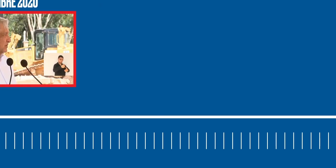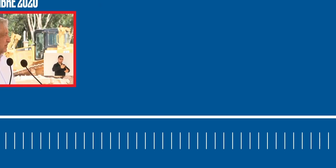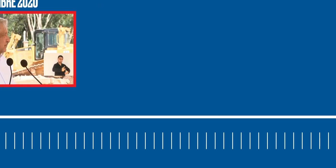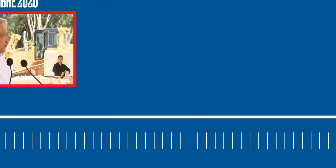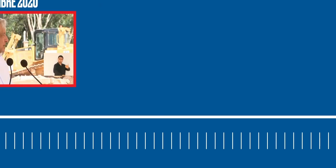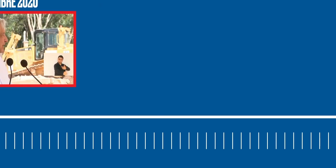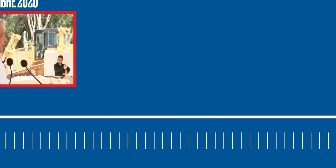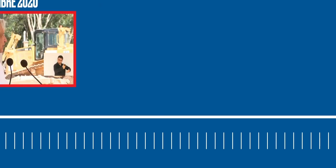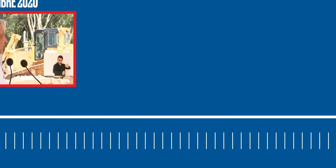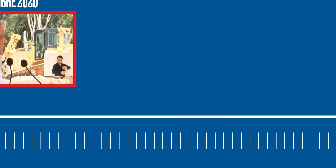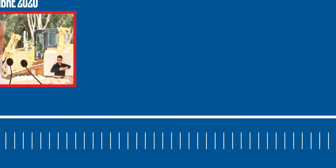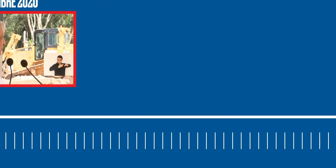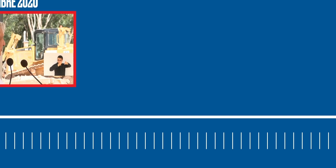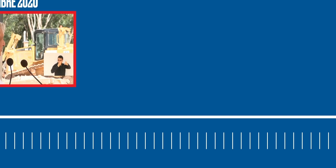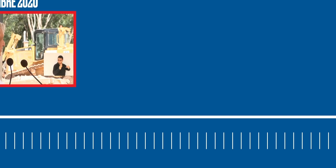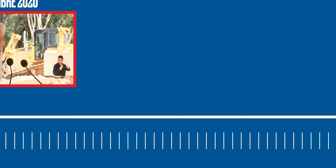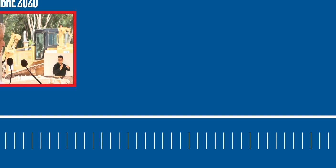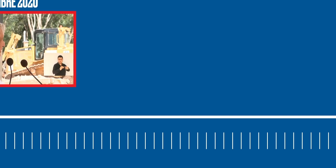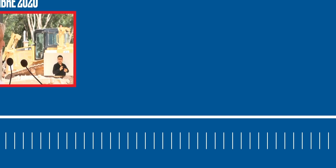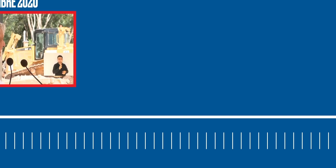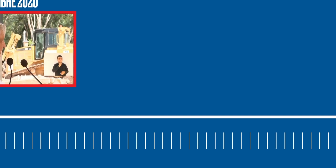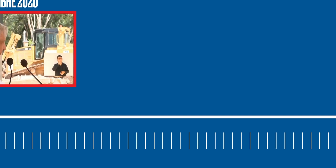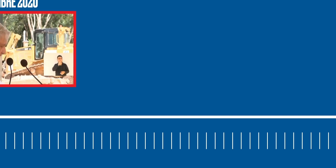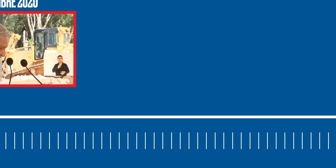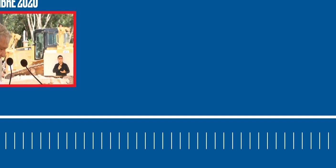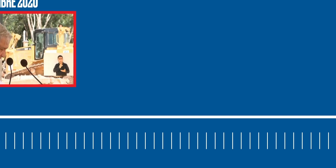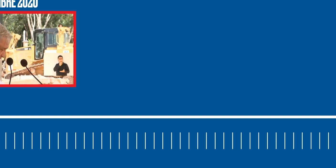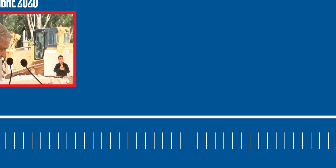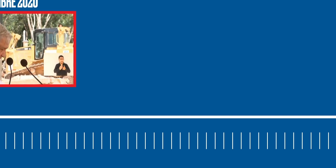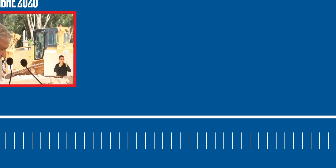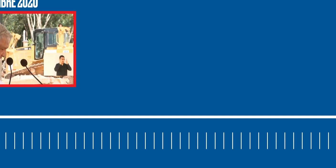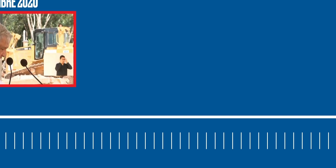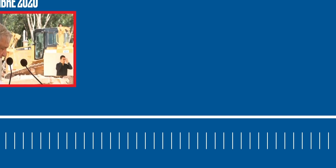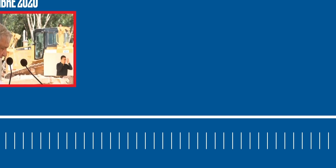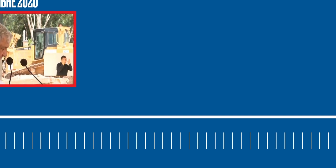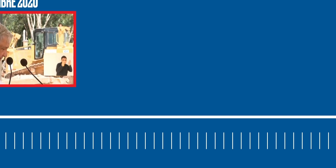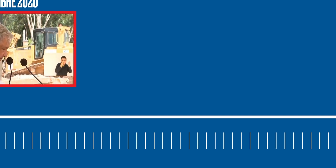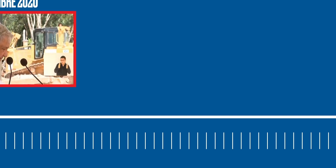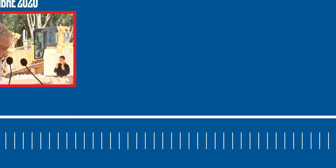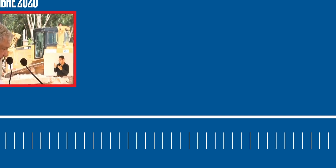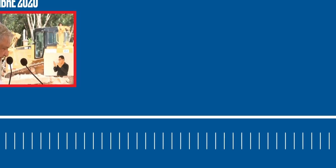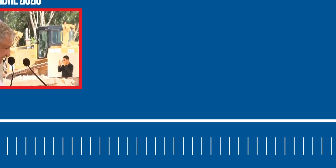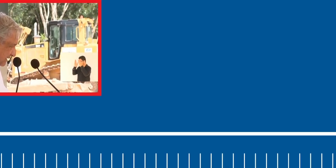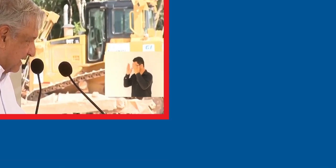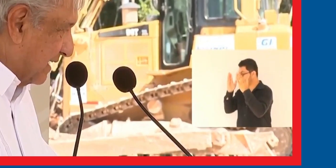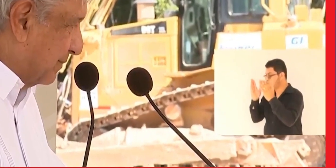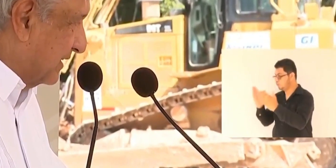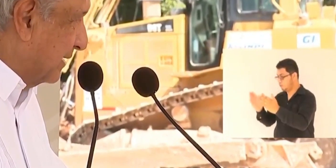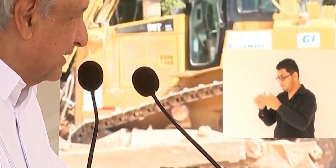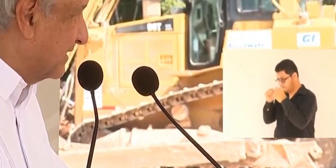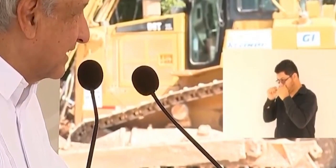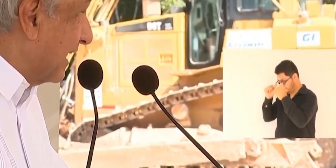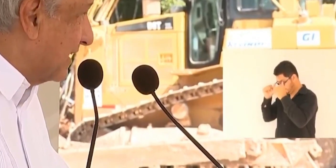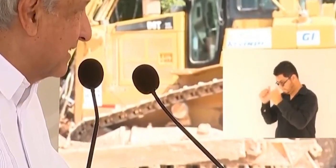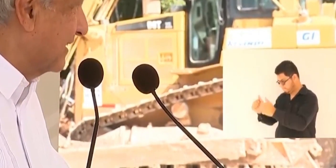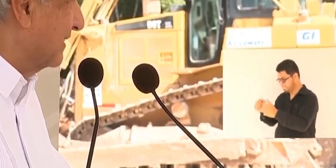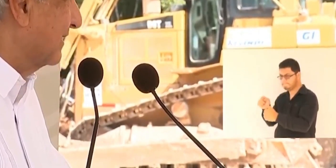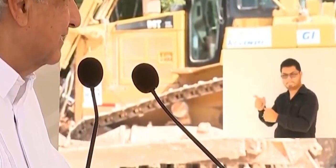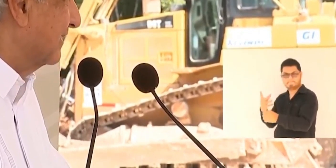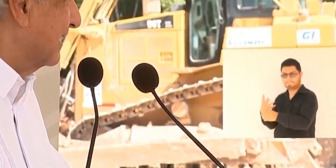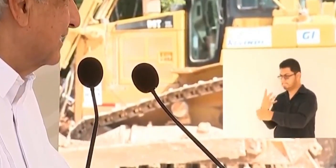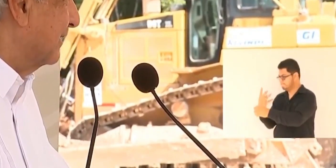No podemos solo dedicarnos a atender la pandemia,